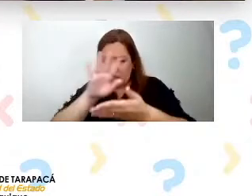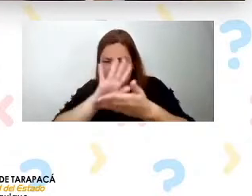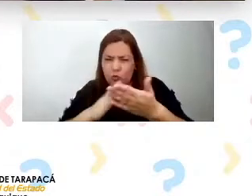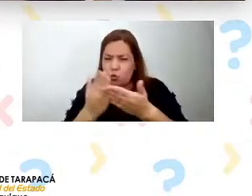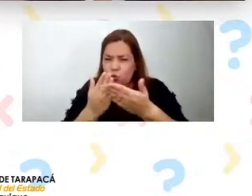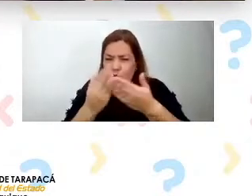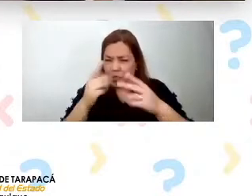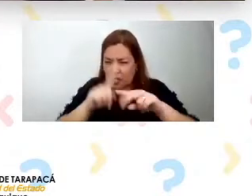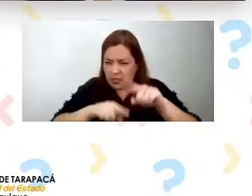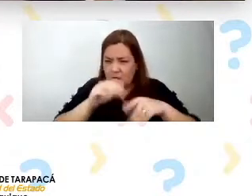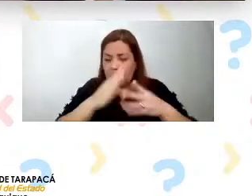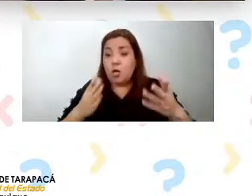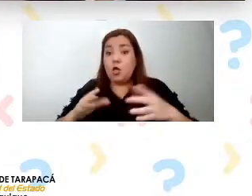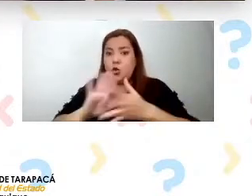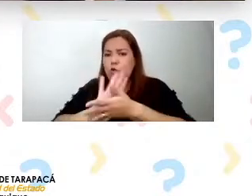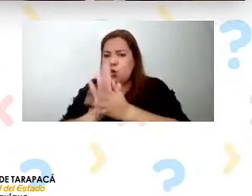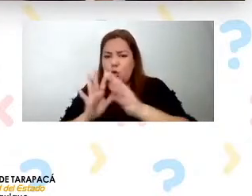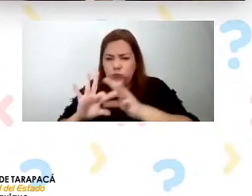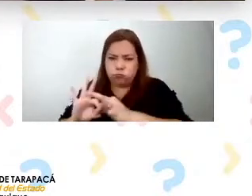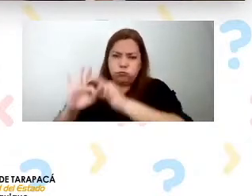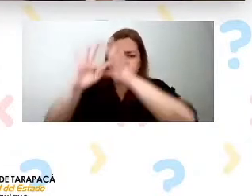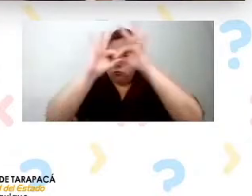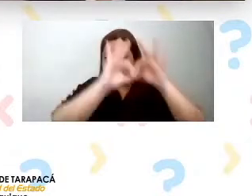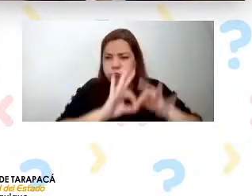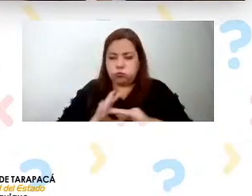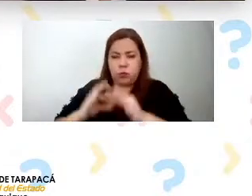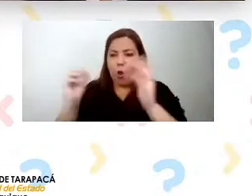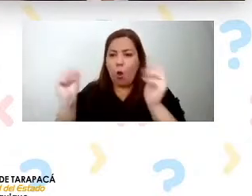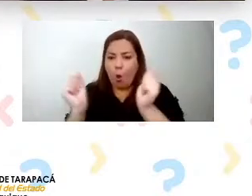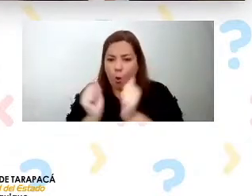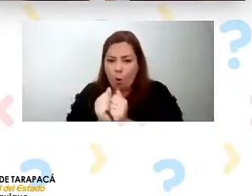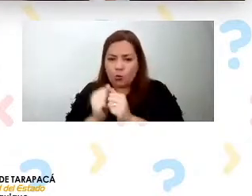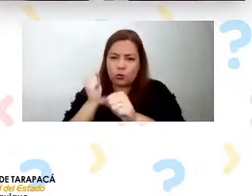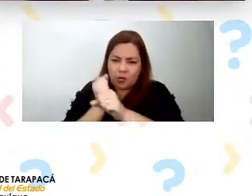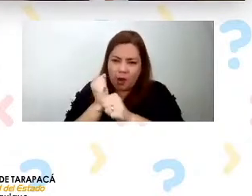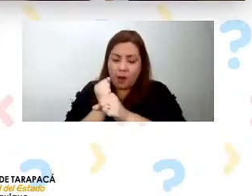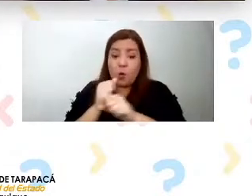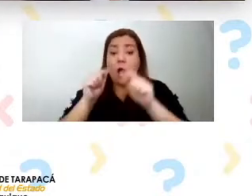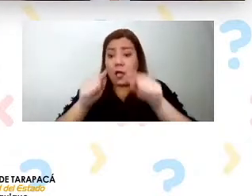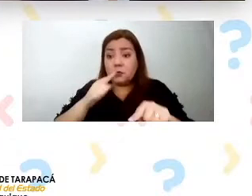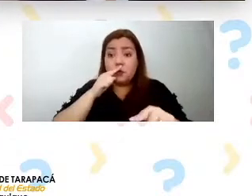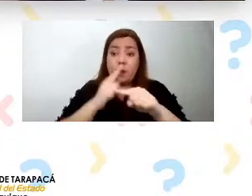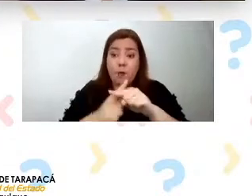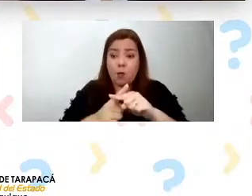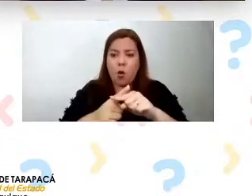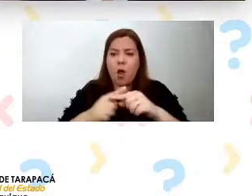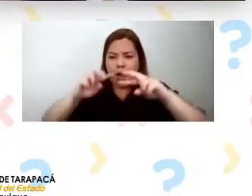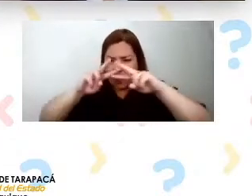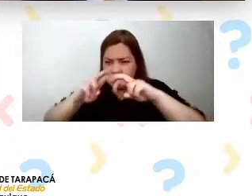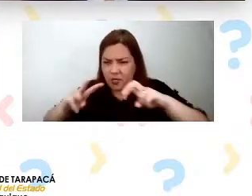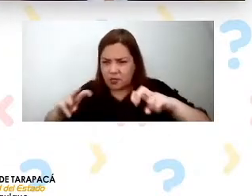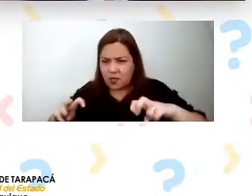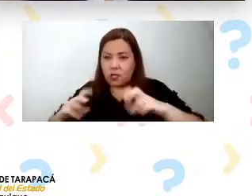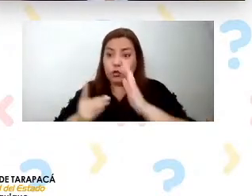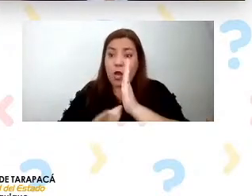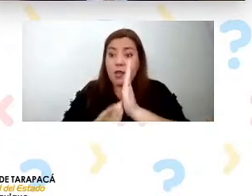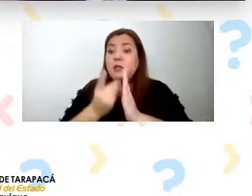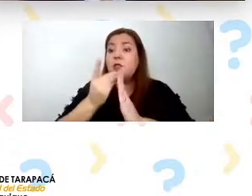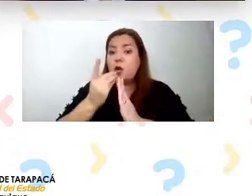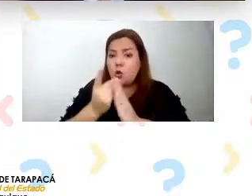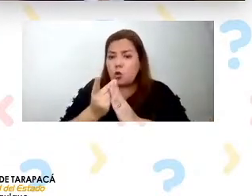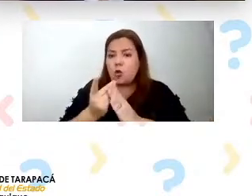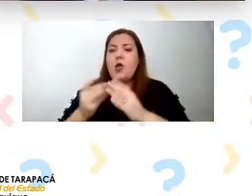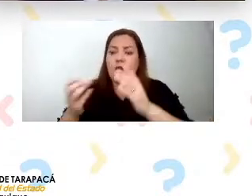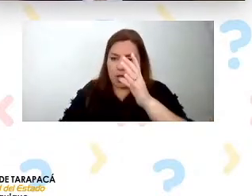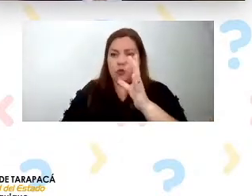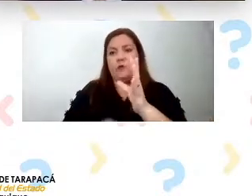estudios tienen que ser en forma global. A eso nosotros le llamamos la investigación, el desarrollo y la